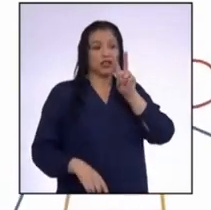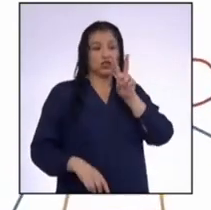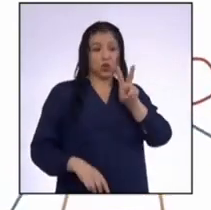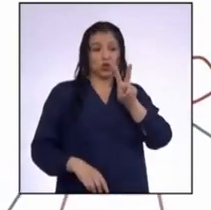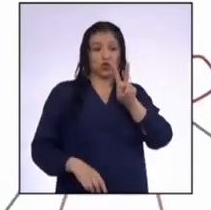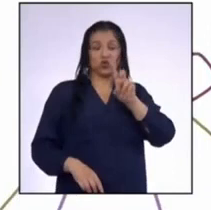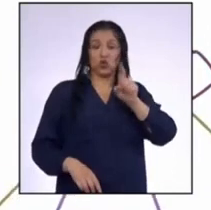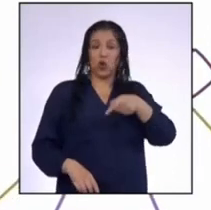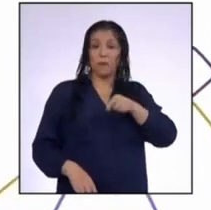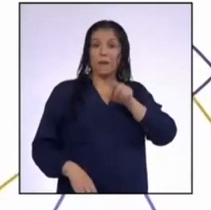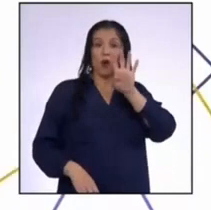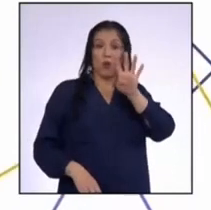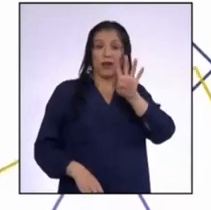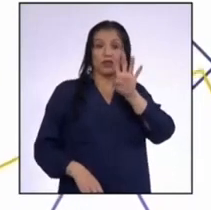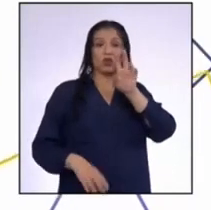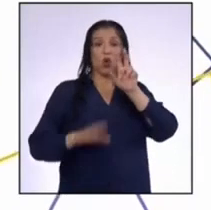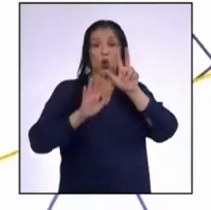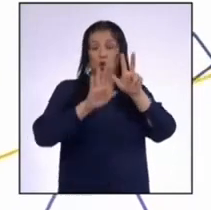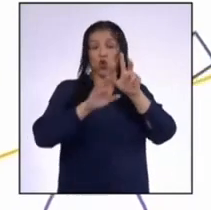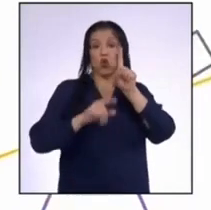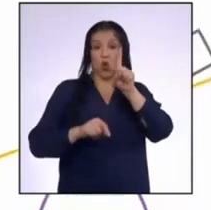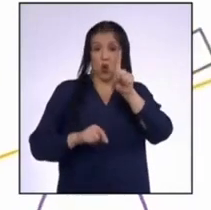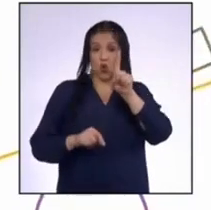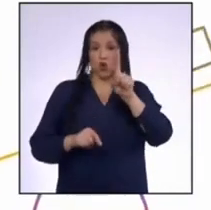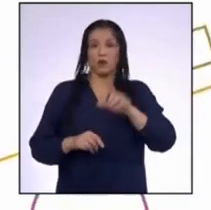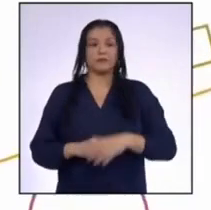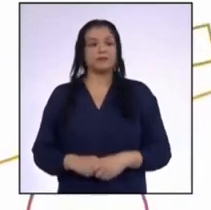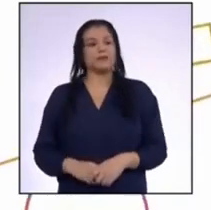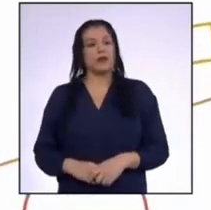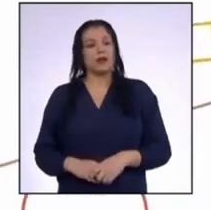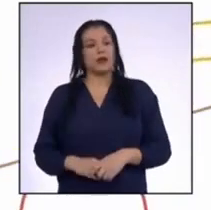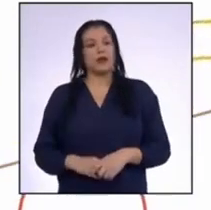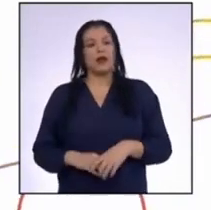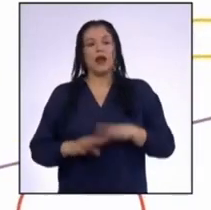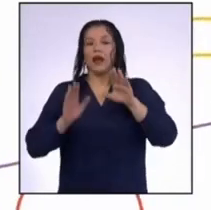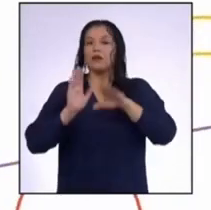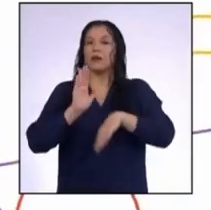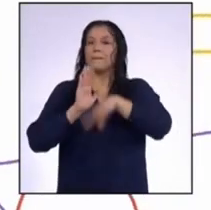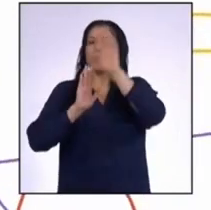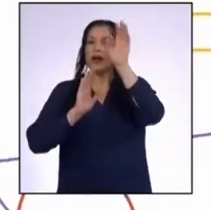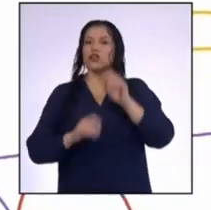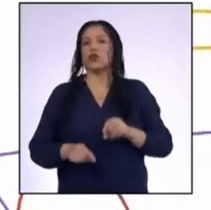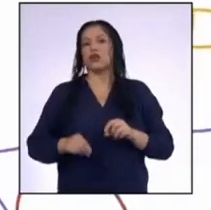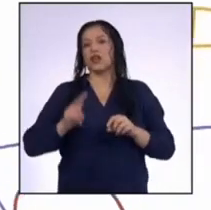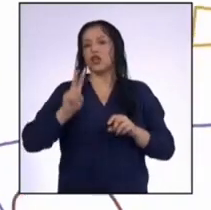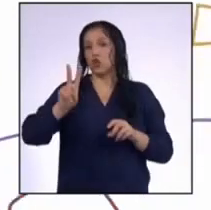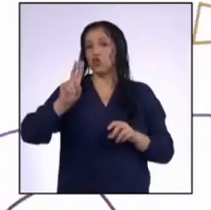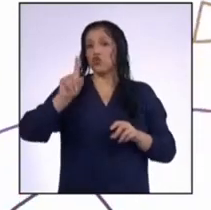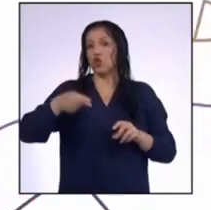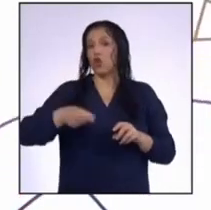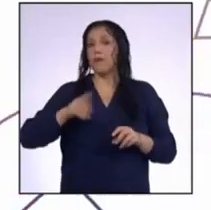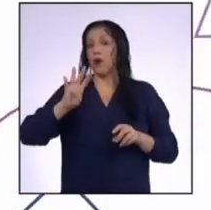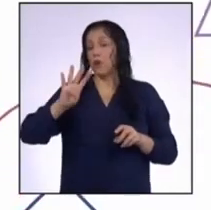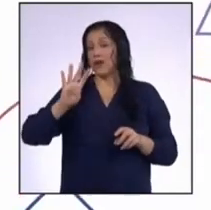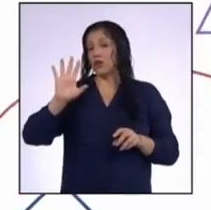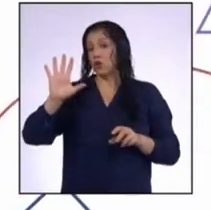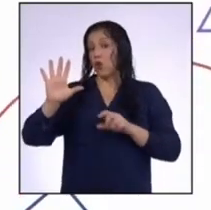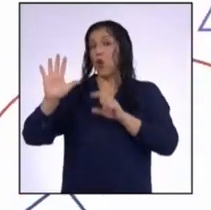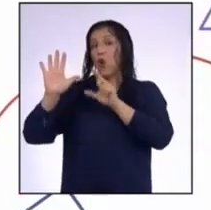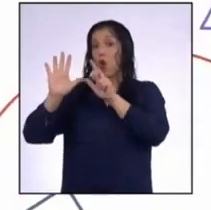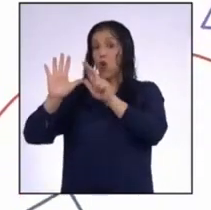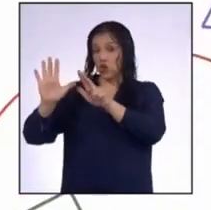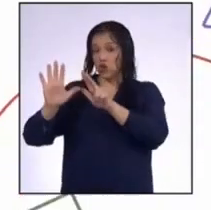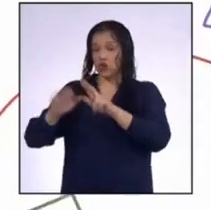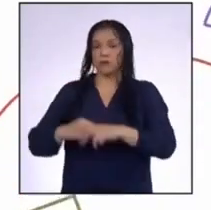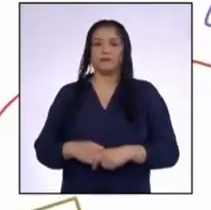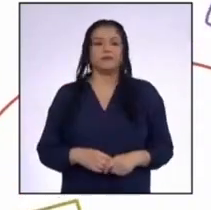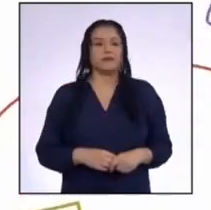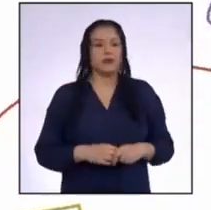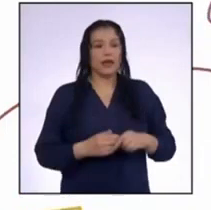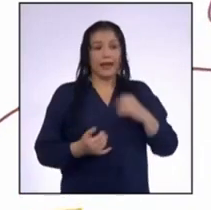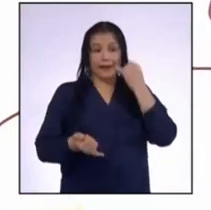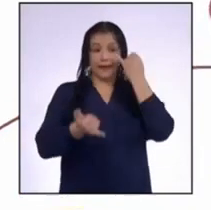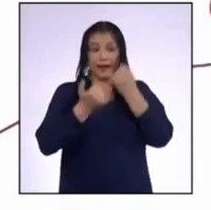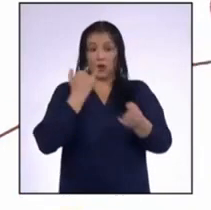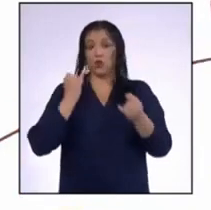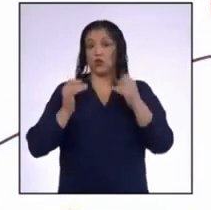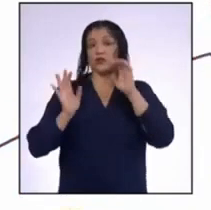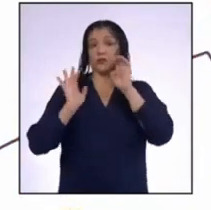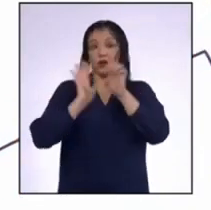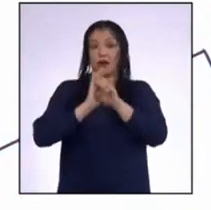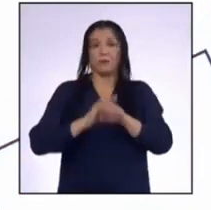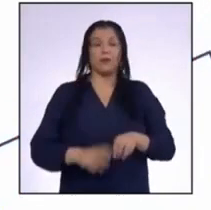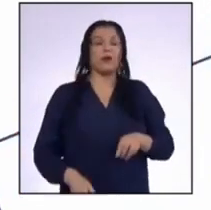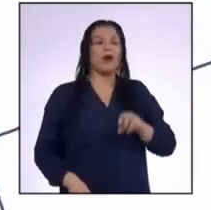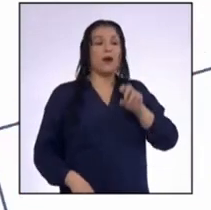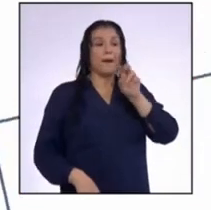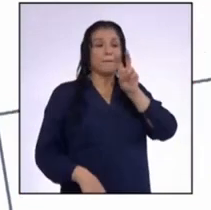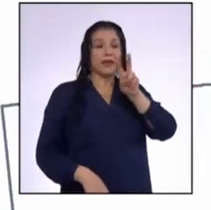2 enteros 481 milésimos es mayor que 2 enteros 48 centésimos. Y en el último ejemplo,